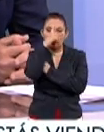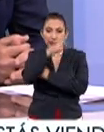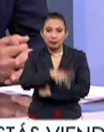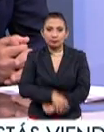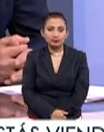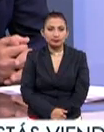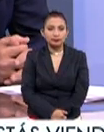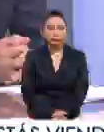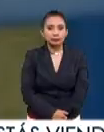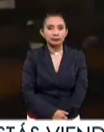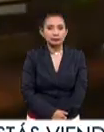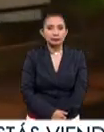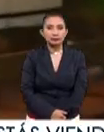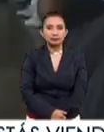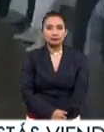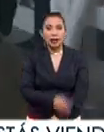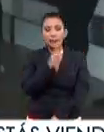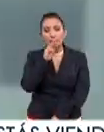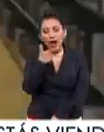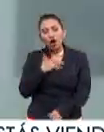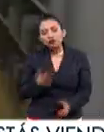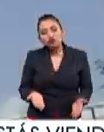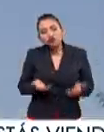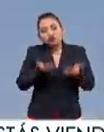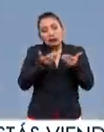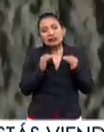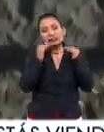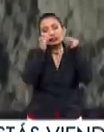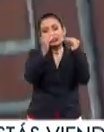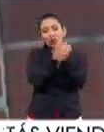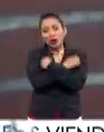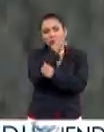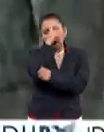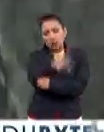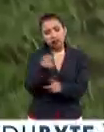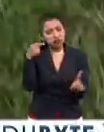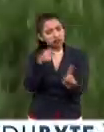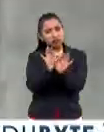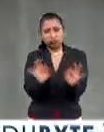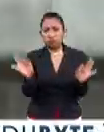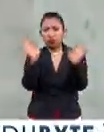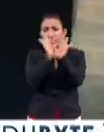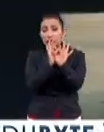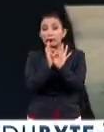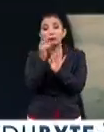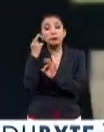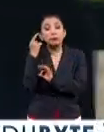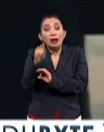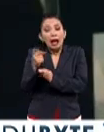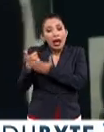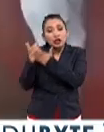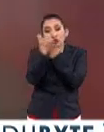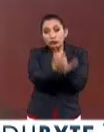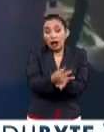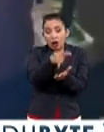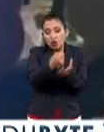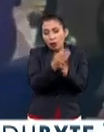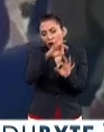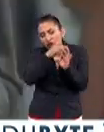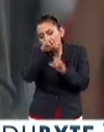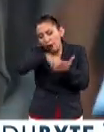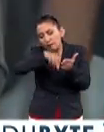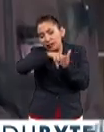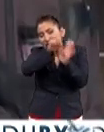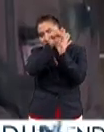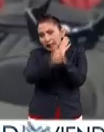país. Mejorar y potenciar la educación en México es una prioridad. Con el propósito de contribuir a un nuevo diseño